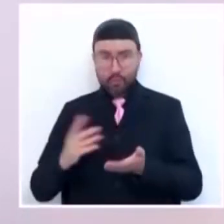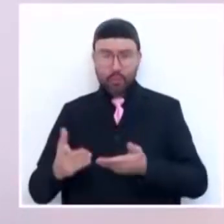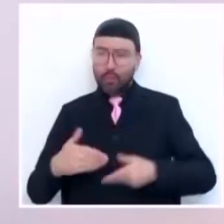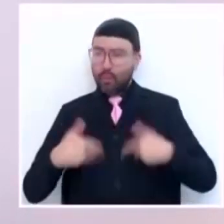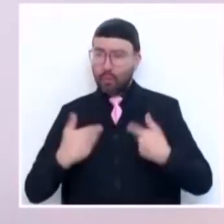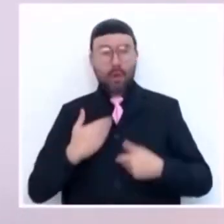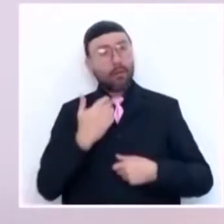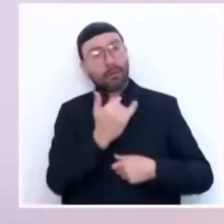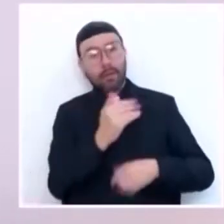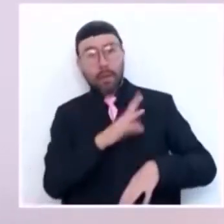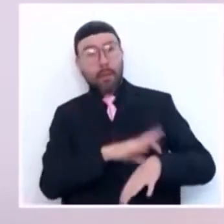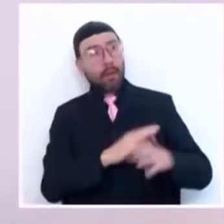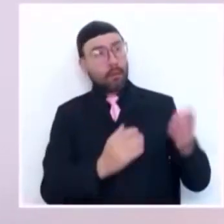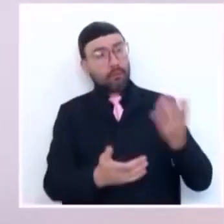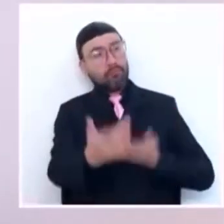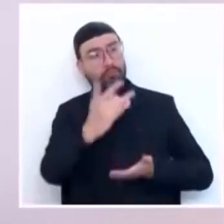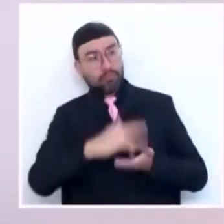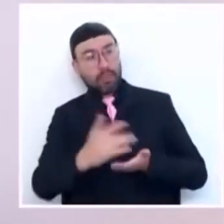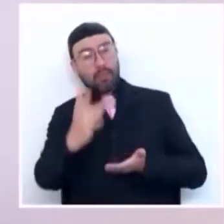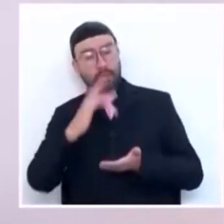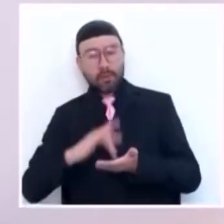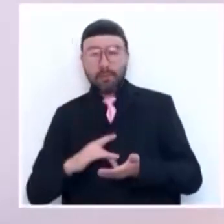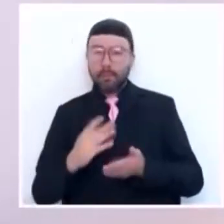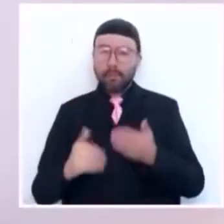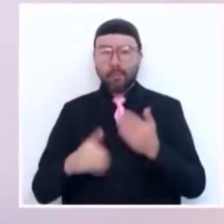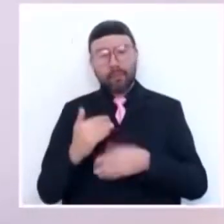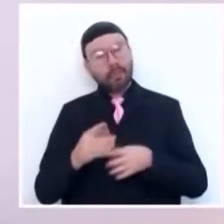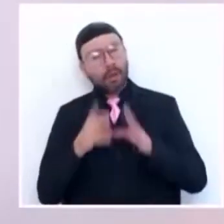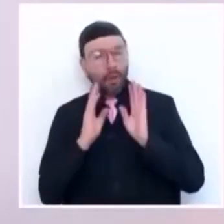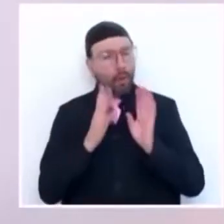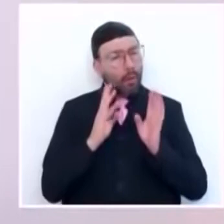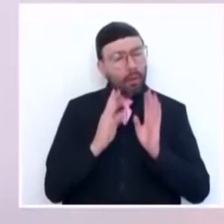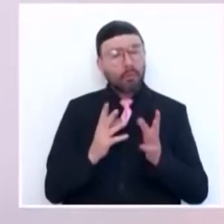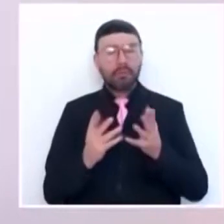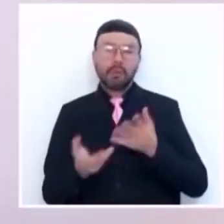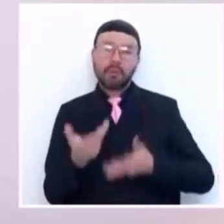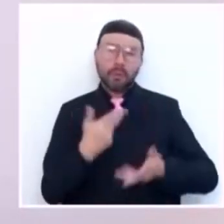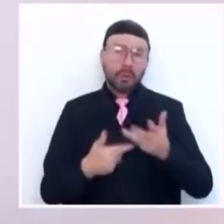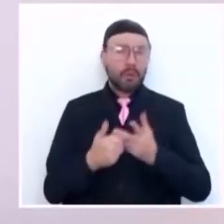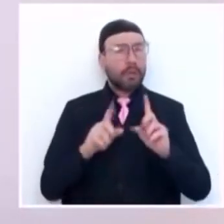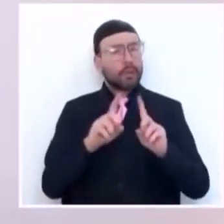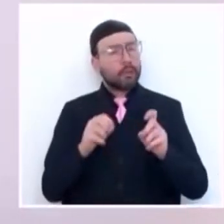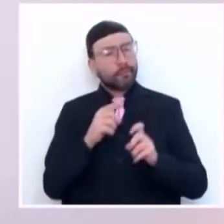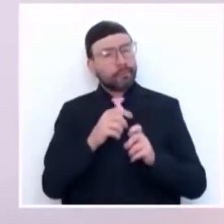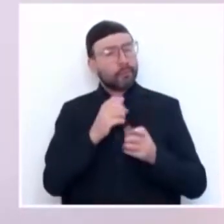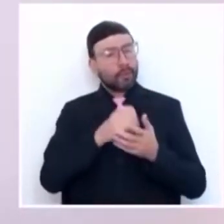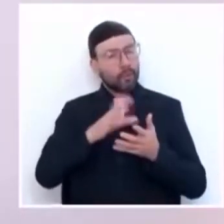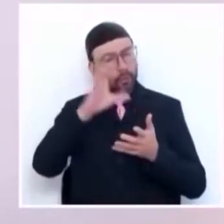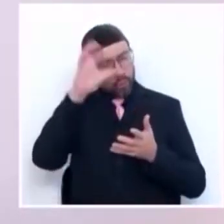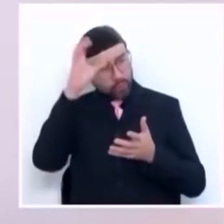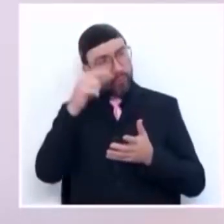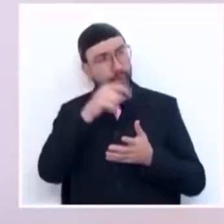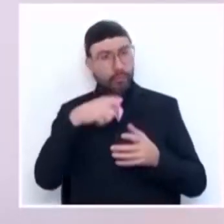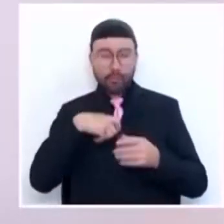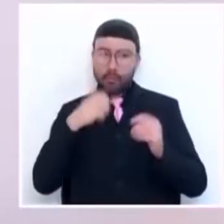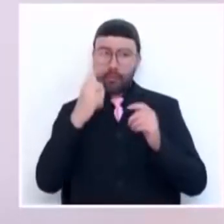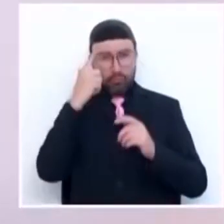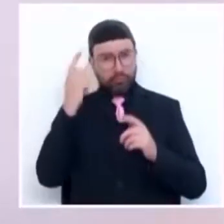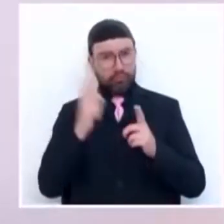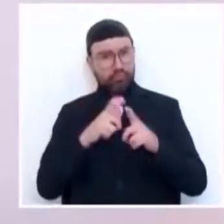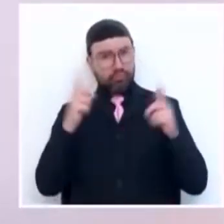colegas. Y empezamos a hablar, y hablar de todo ese conocimiento amplio que ella tiene de